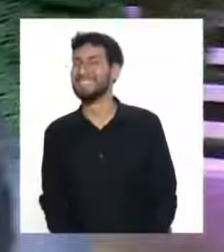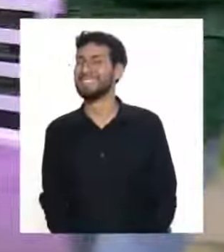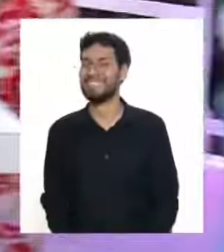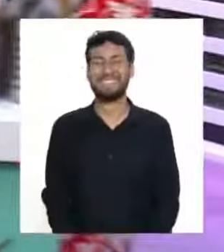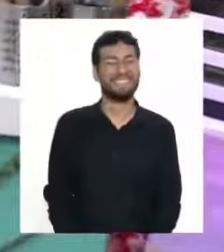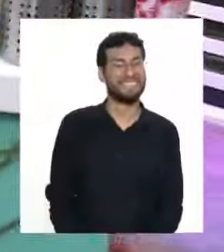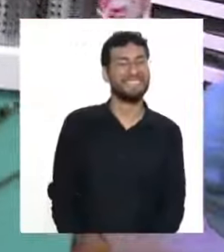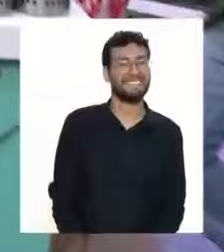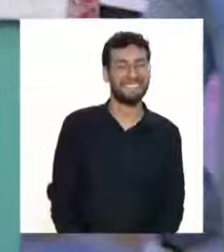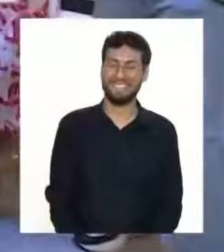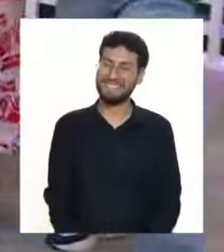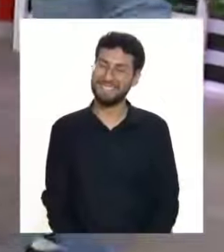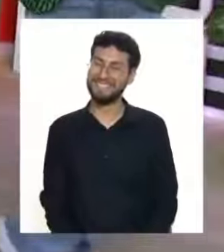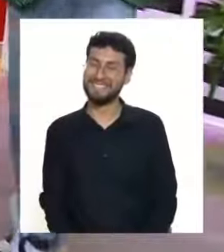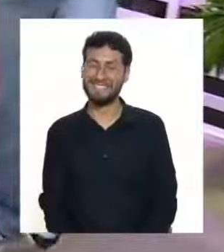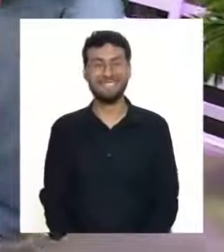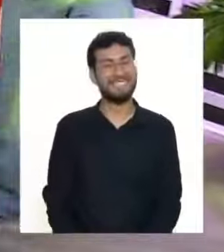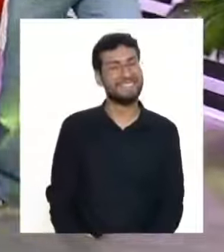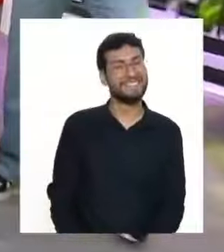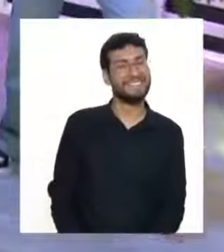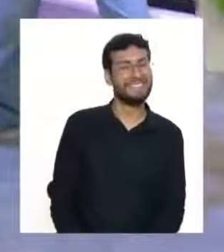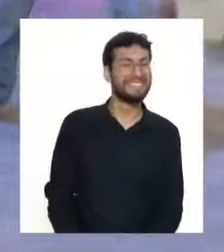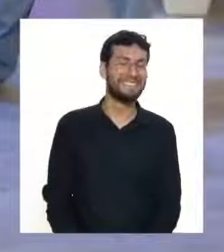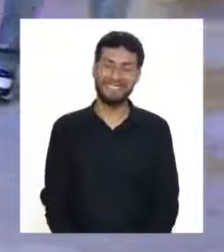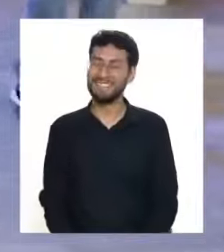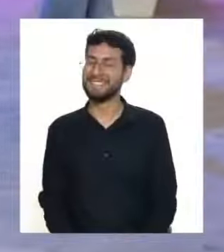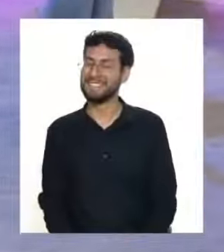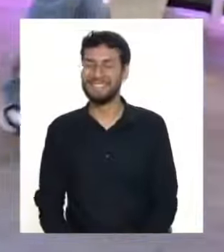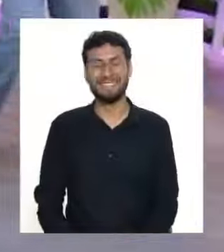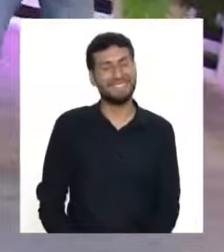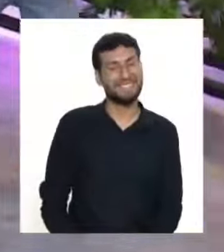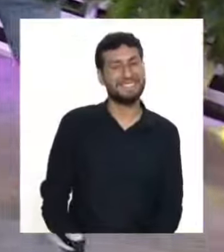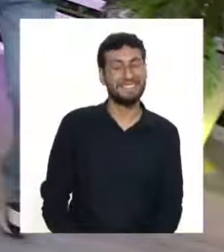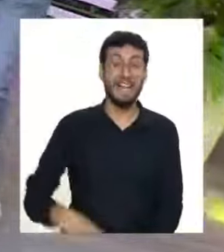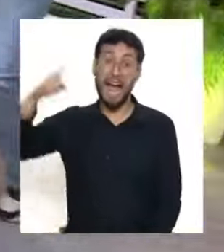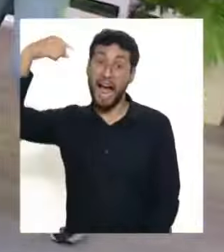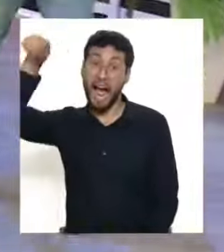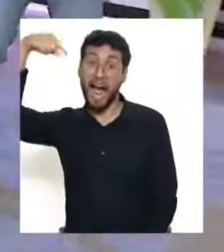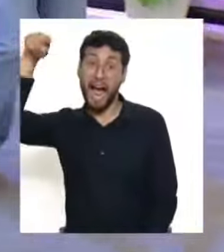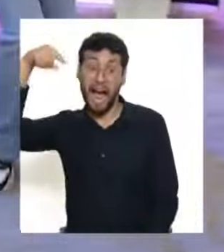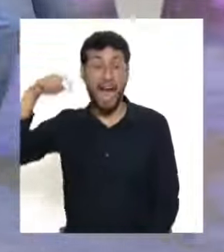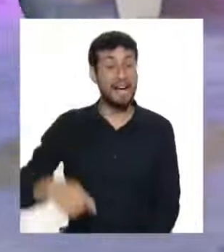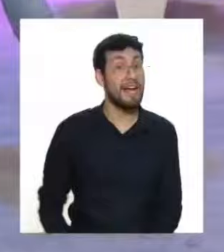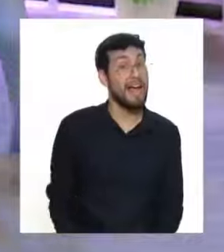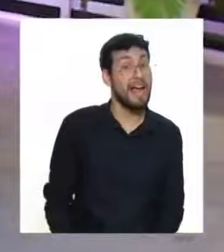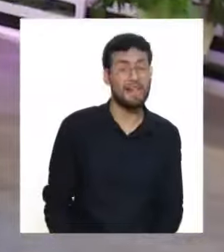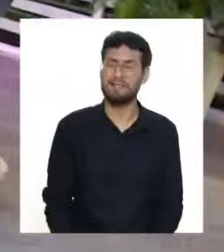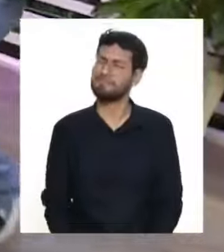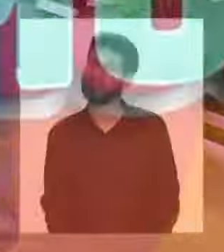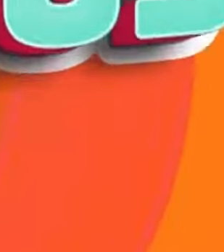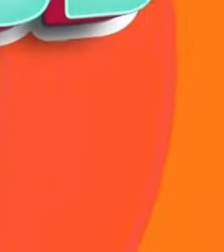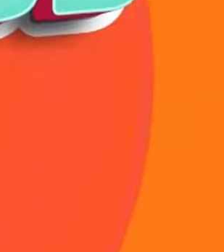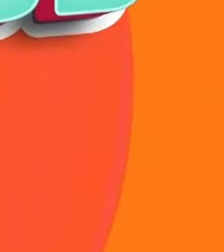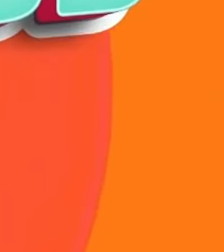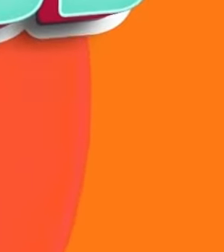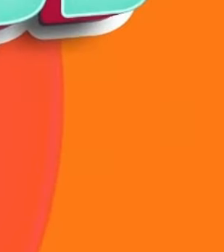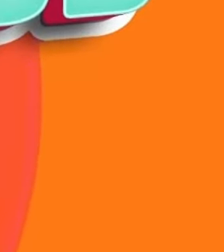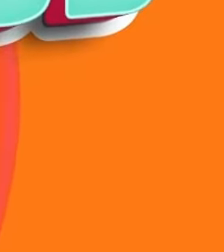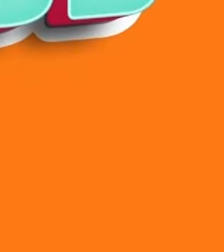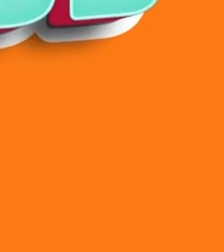Estamos conectados, ya regresamos. No puede verdad, el amor siempre acaba y el momento de si me dejas no vale.